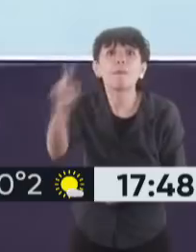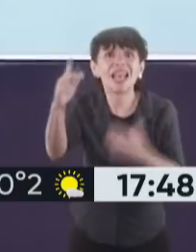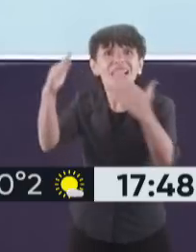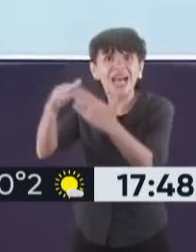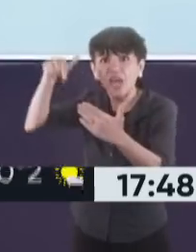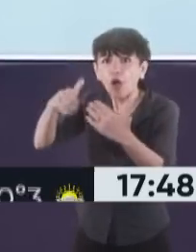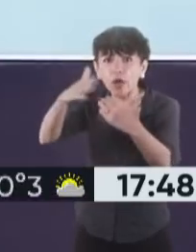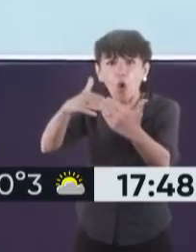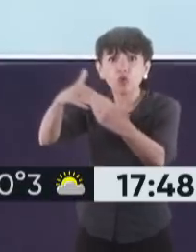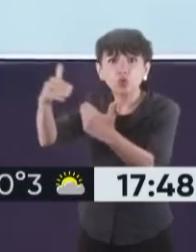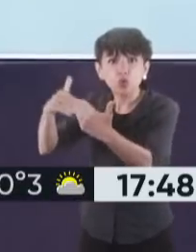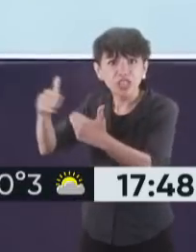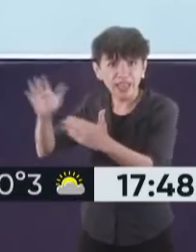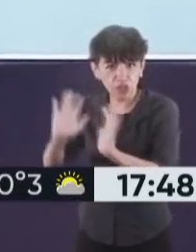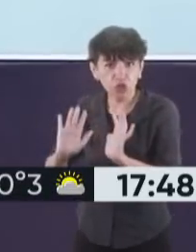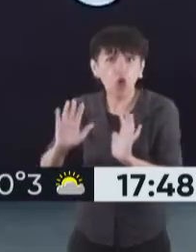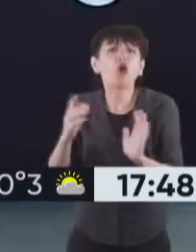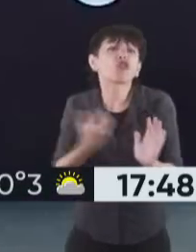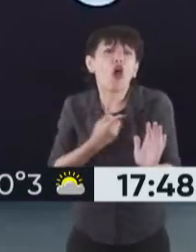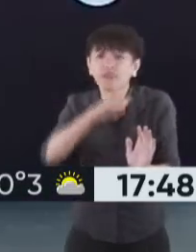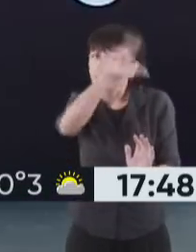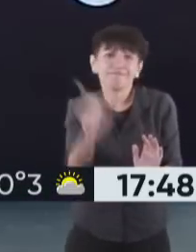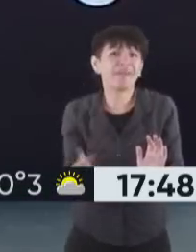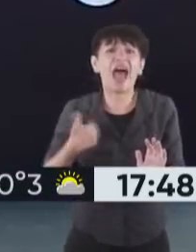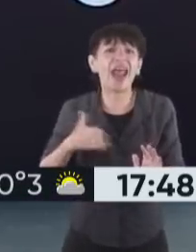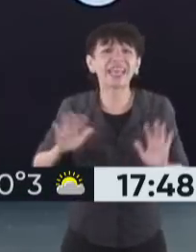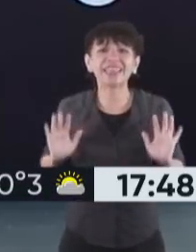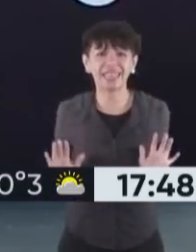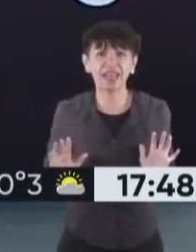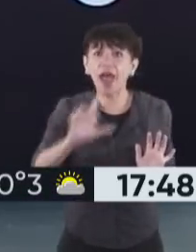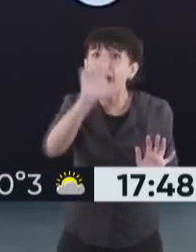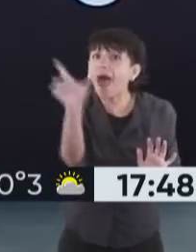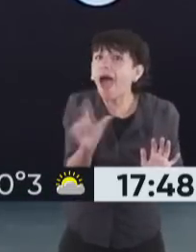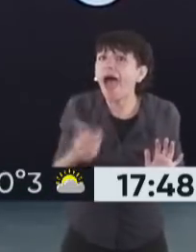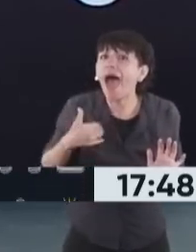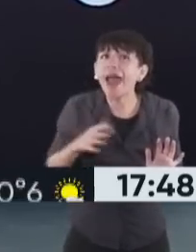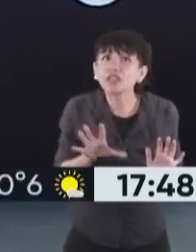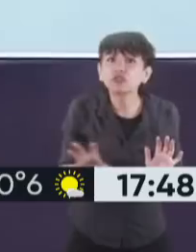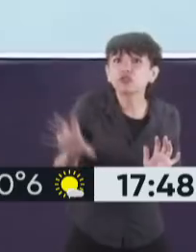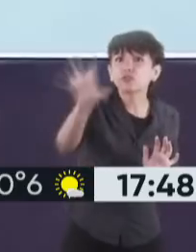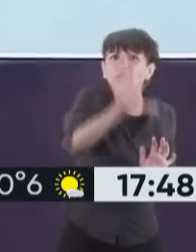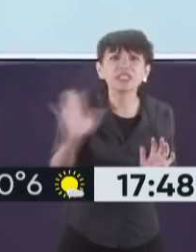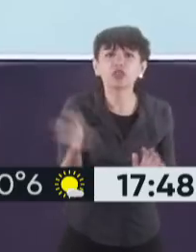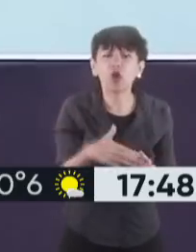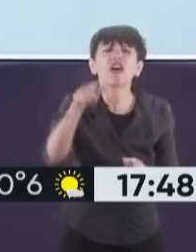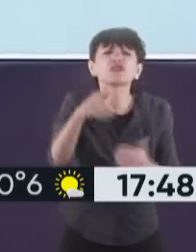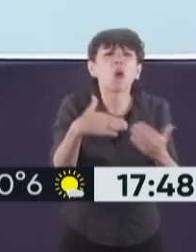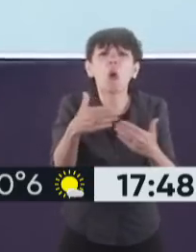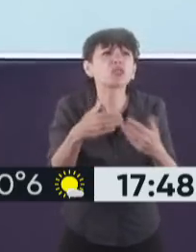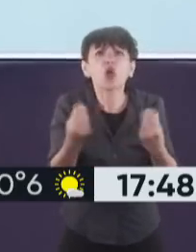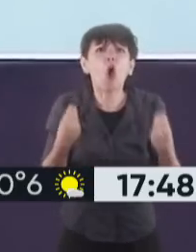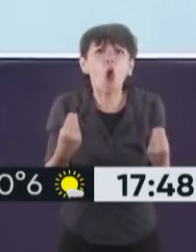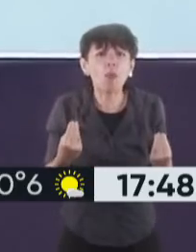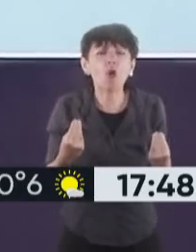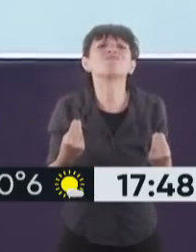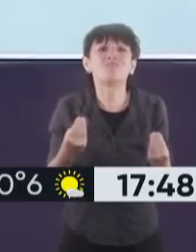lo largo y a lo ancho de toda la Argentina. Y eso es toda la Argentina. ¿Con qué se construye eso? Con la parte